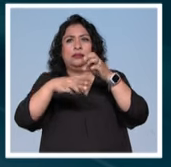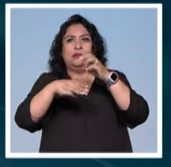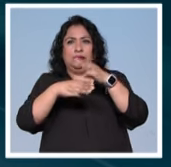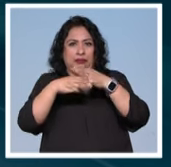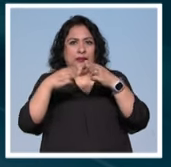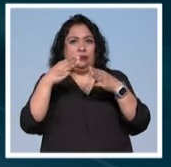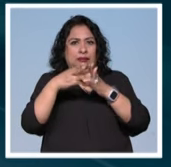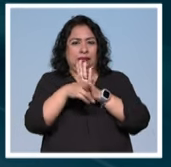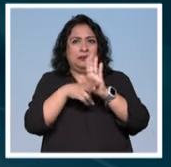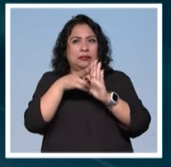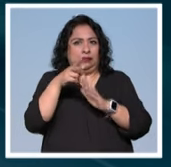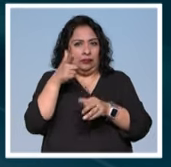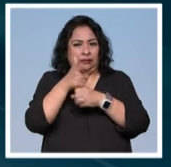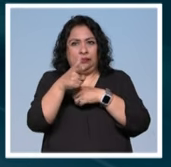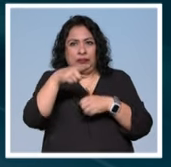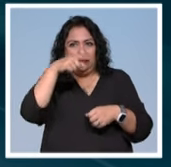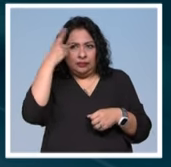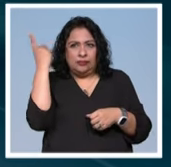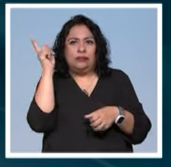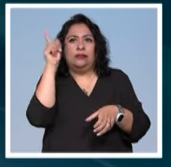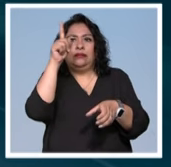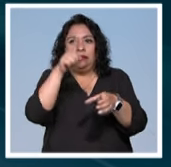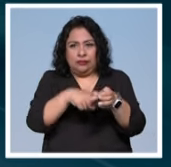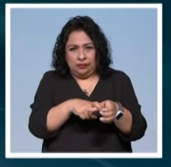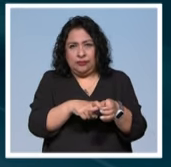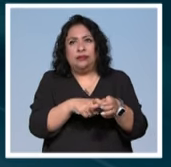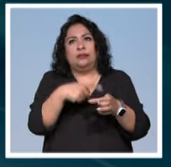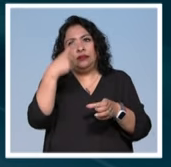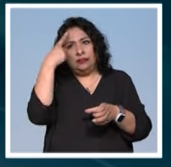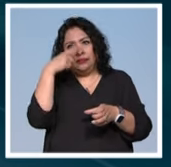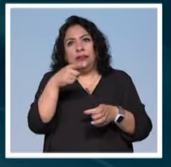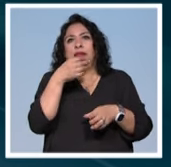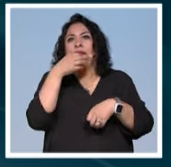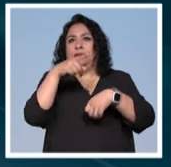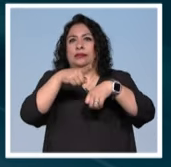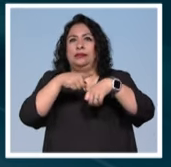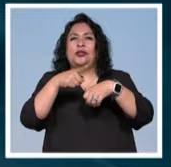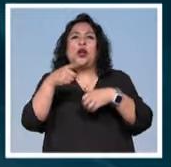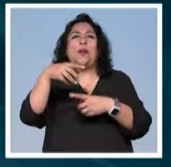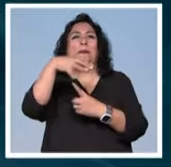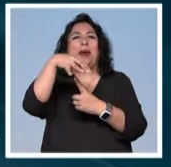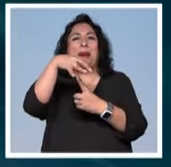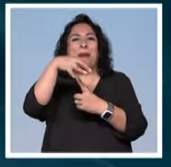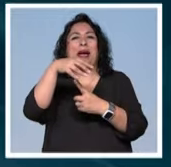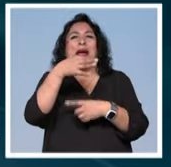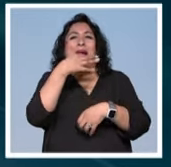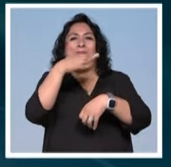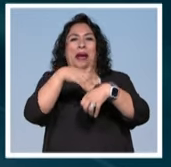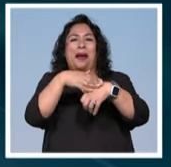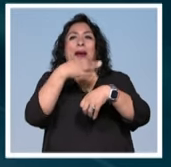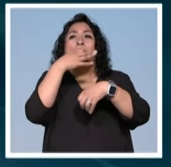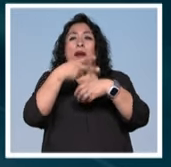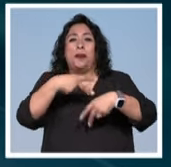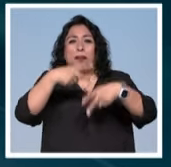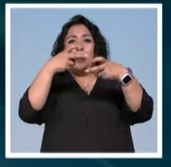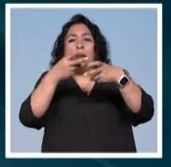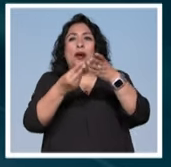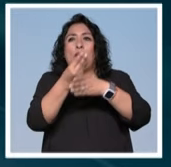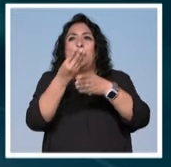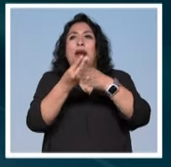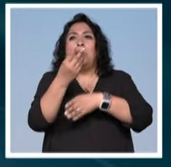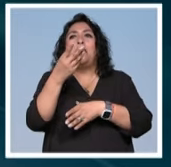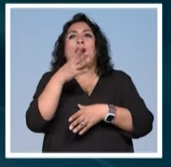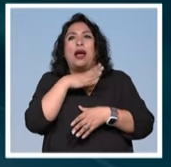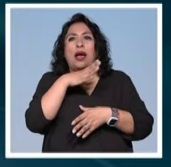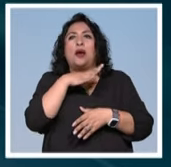inmediatamente lo encontré es muy fácil se suscriben para que activen las alertas para que inmediatamente que se suban nuevas producciones las